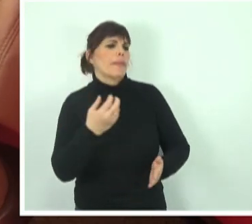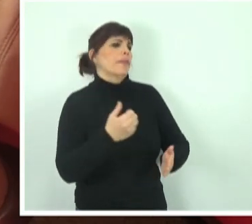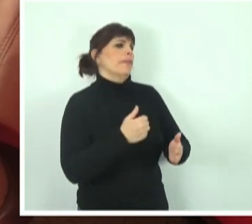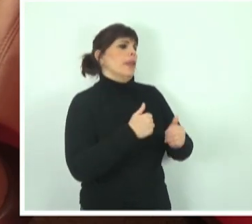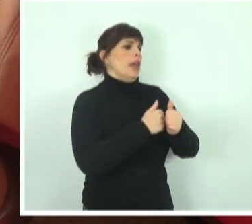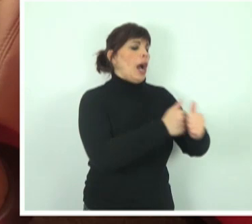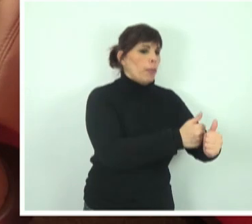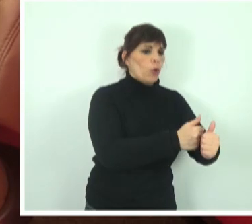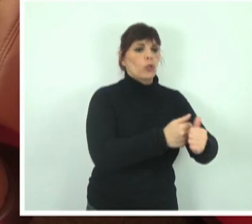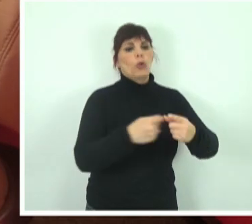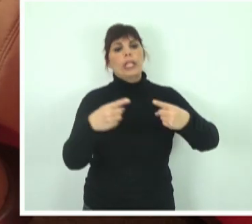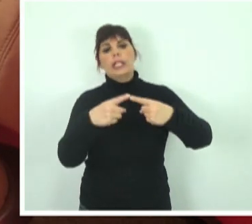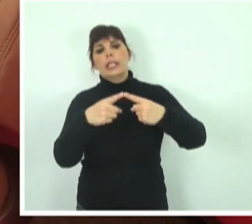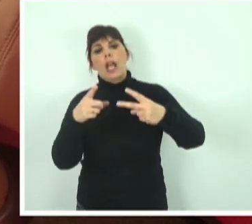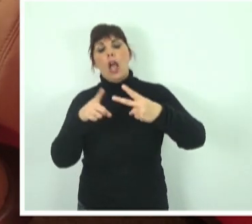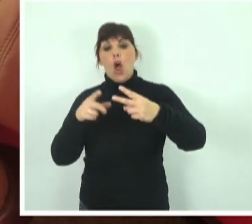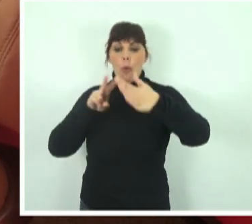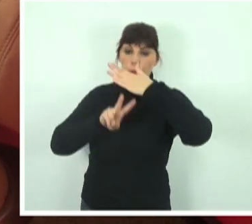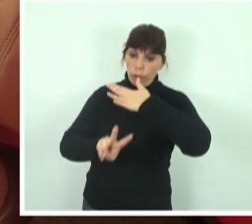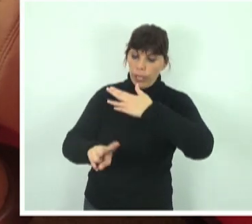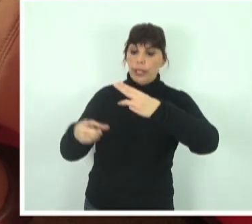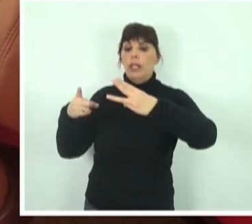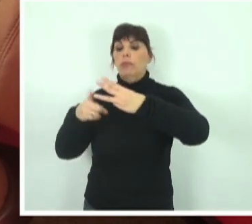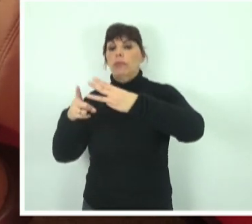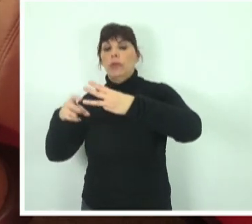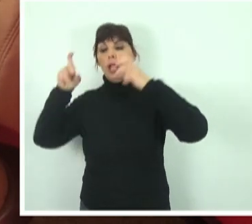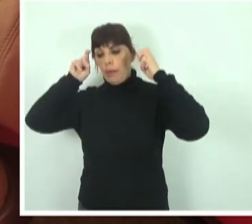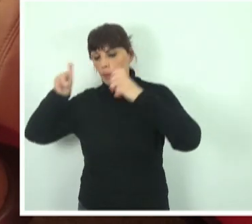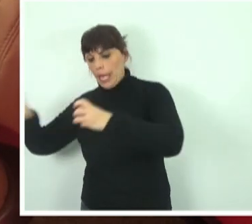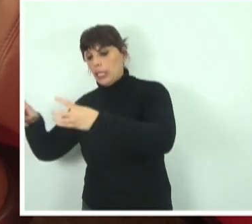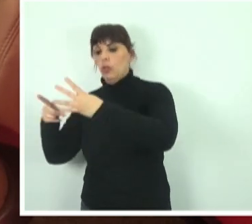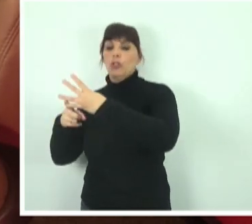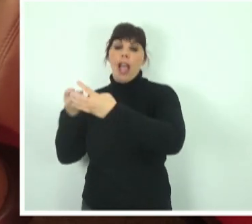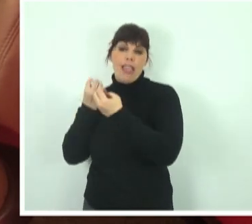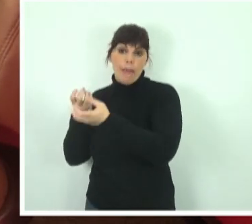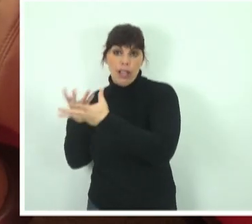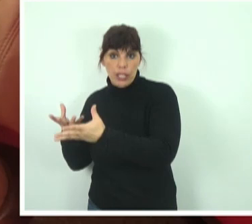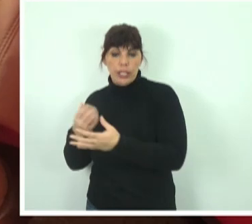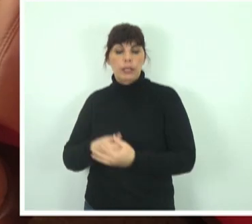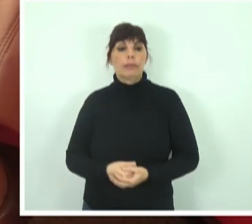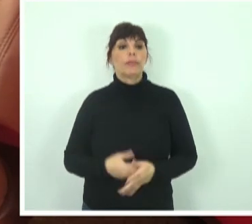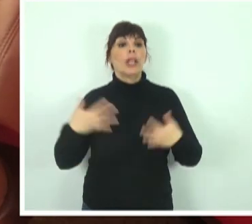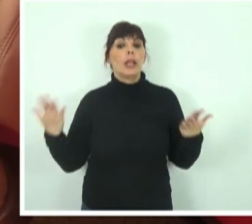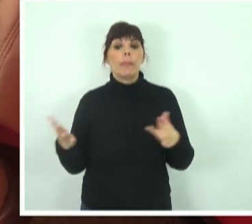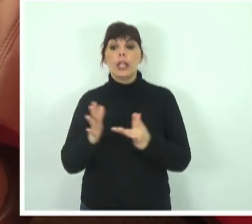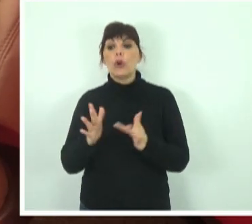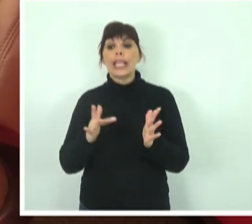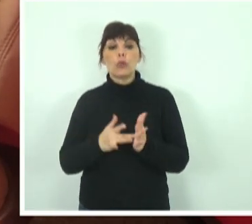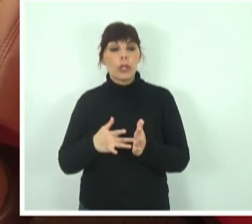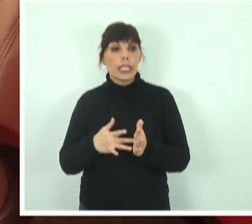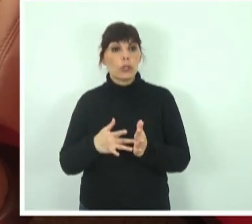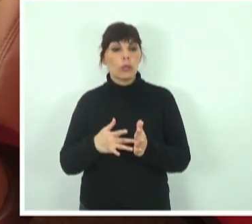conoce pastores, maestros, ¿de acuerdo? Y evangelistas. Ok. Pero Jesucristo nunca